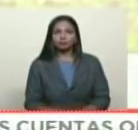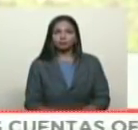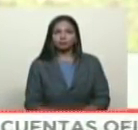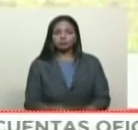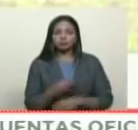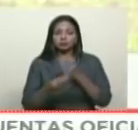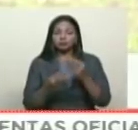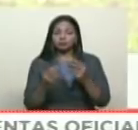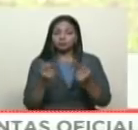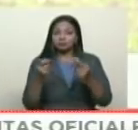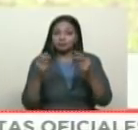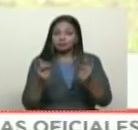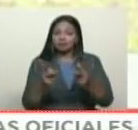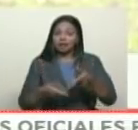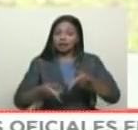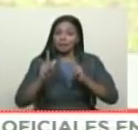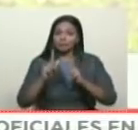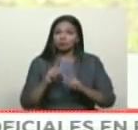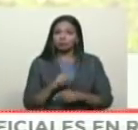Ejecútese de manera inmediata.